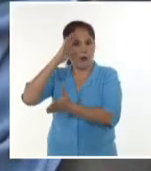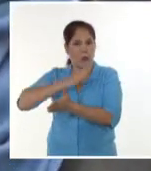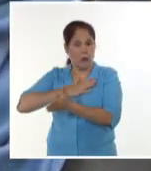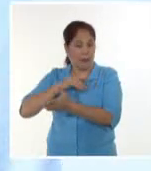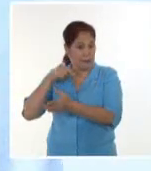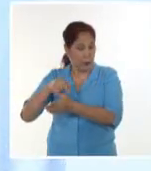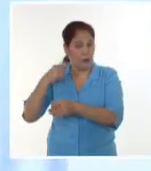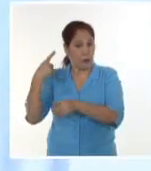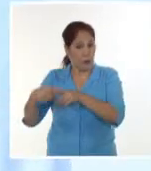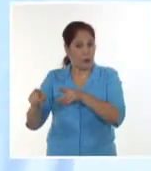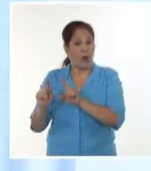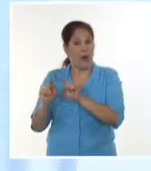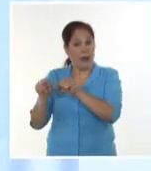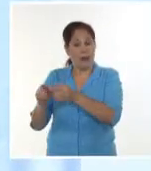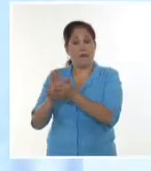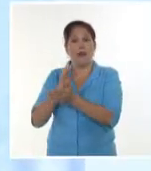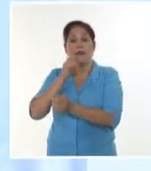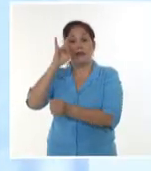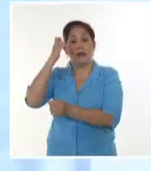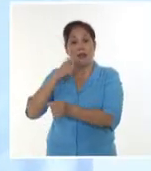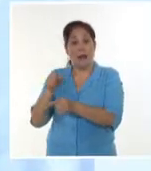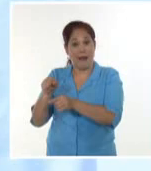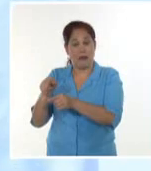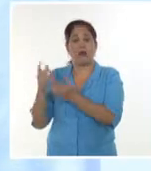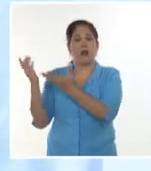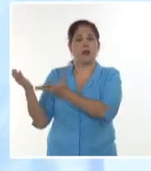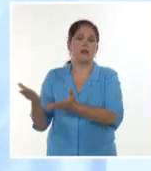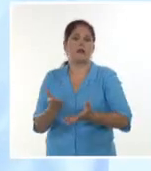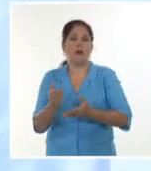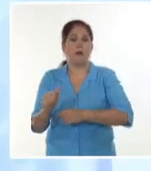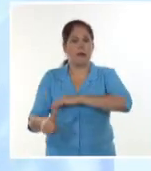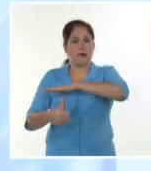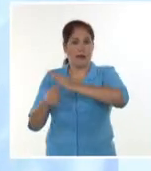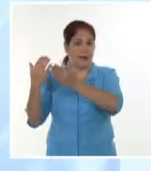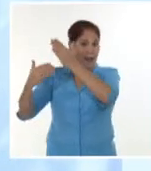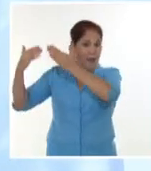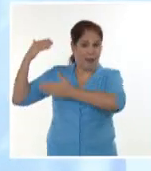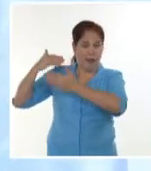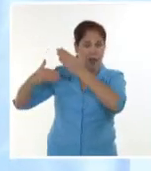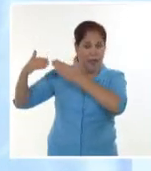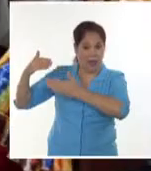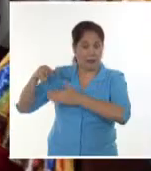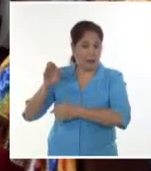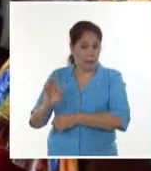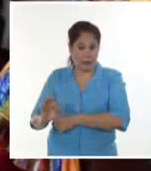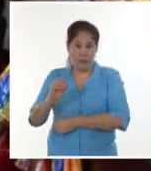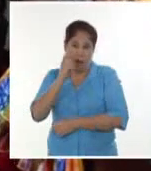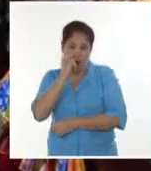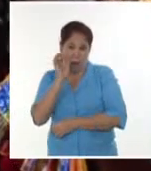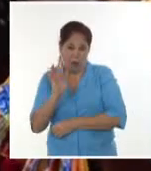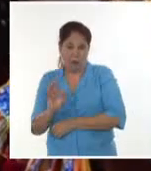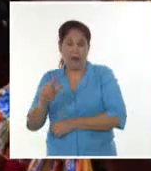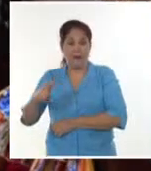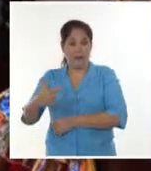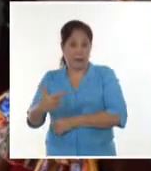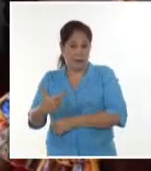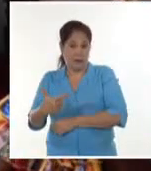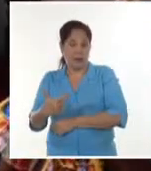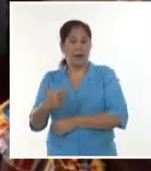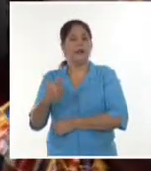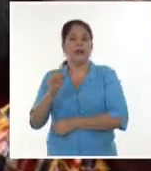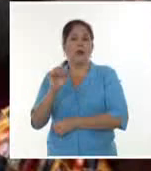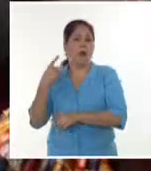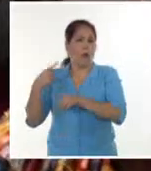estancia en Tanzania, Valdés Mesa también fue recibido por el expresidente Jakarta Mrisco Kikwete y el vicepresidente Philip